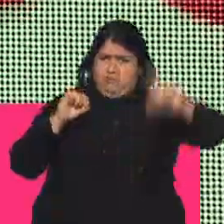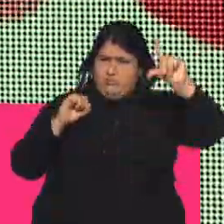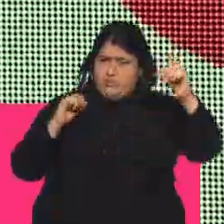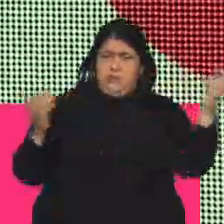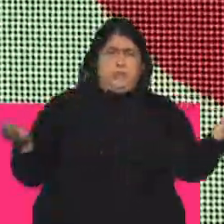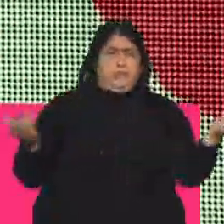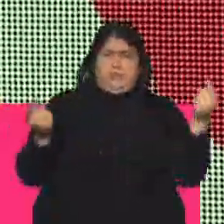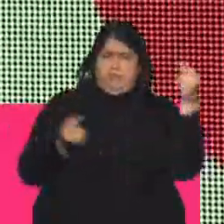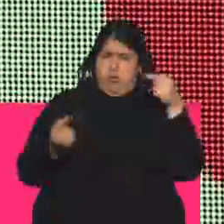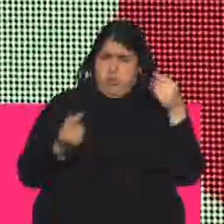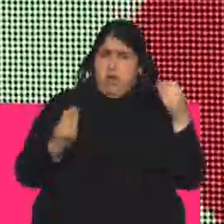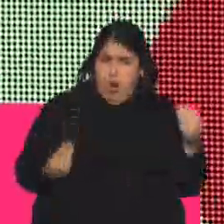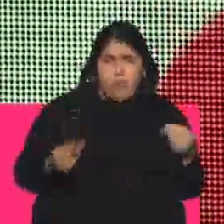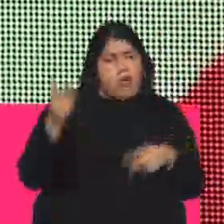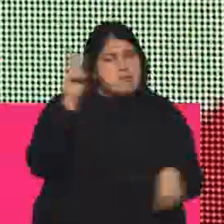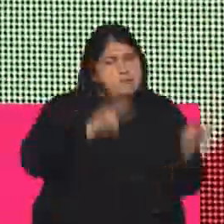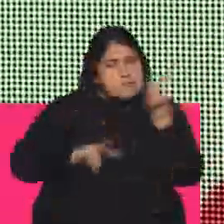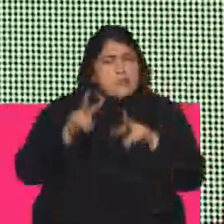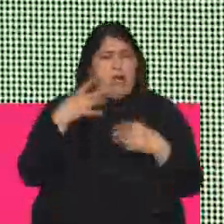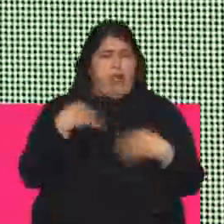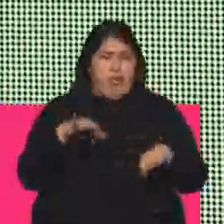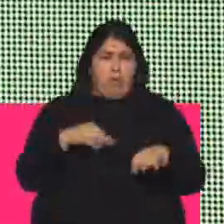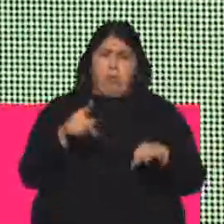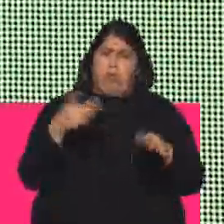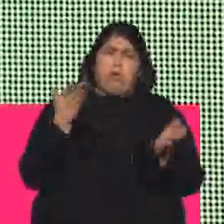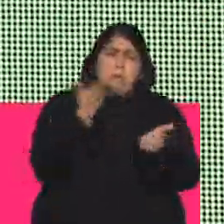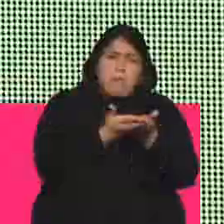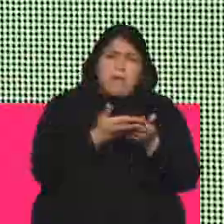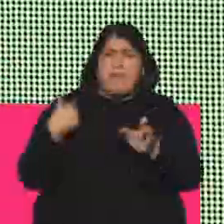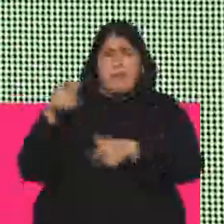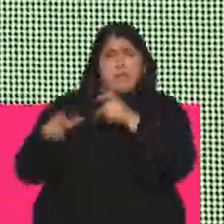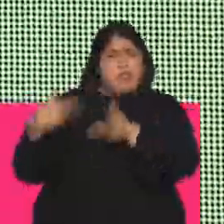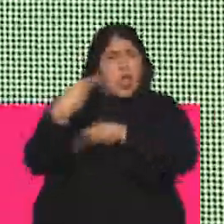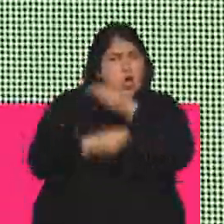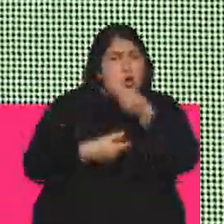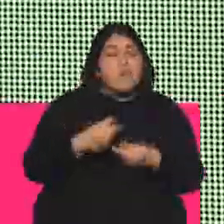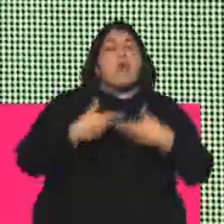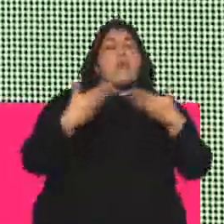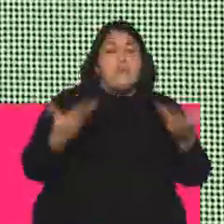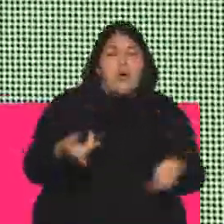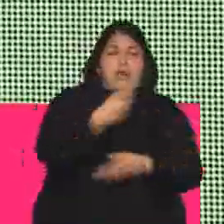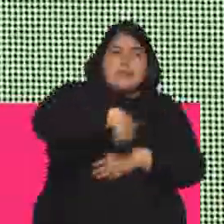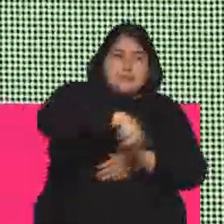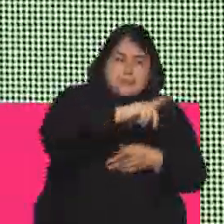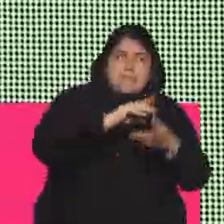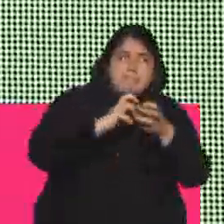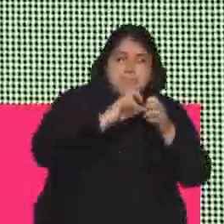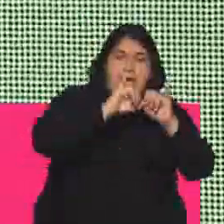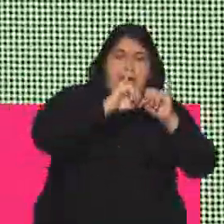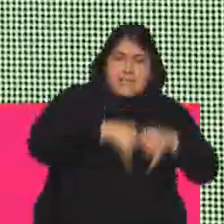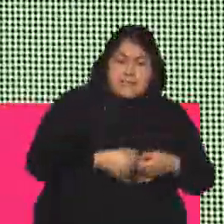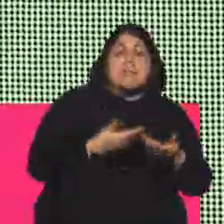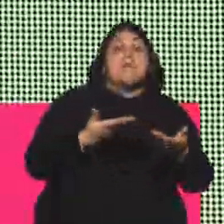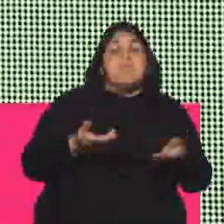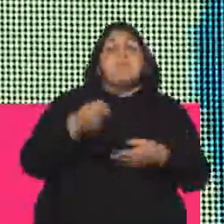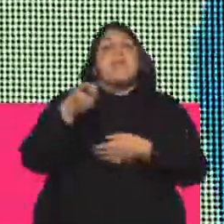pongo. Tenemos que reactivar un poco el consumo. Les pidieron desde indumentaria y calzado, por eso volvió. Volvió también materiales para la construcción, para el